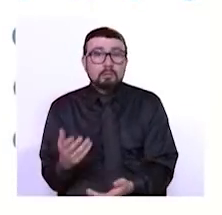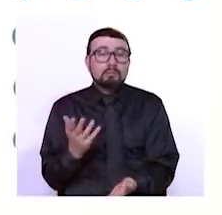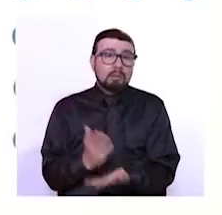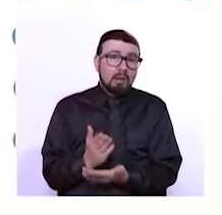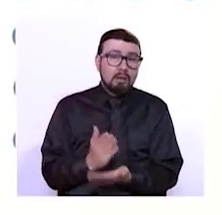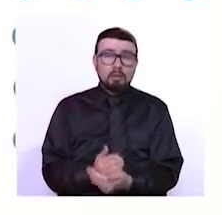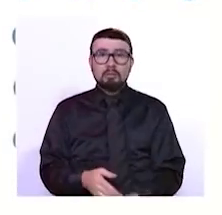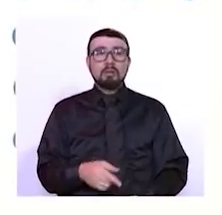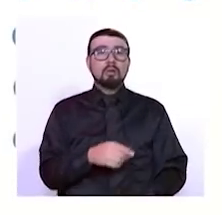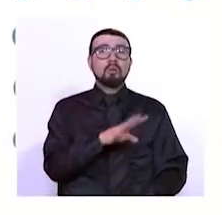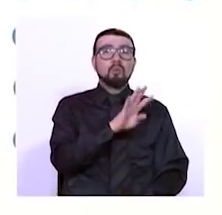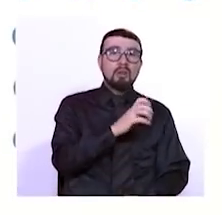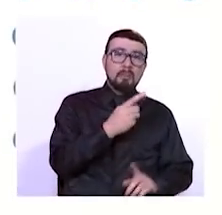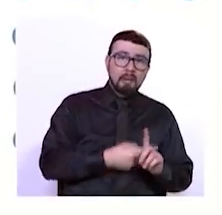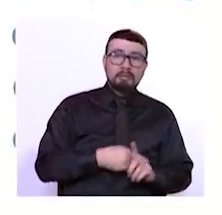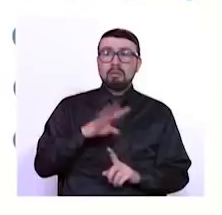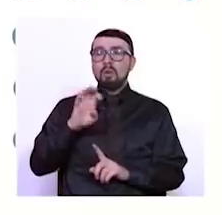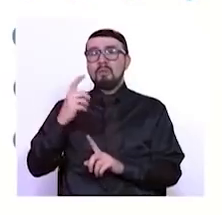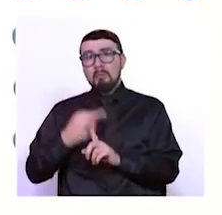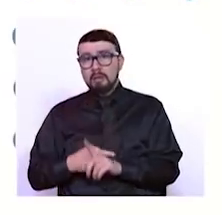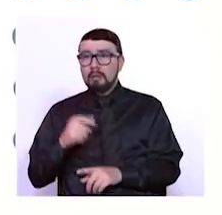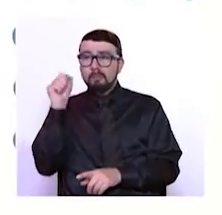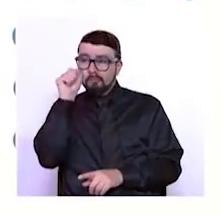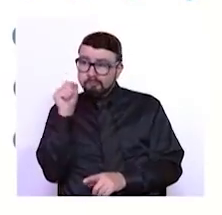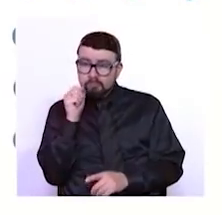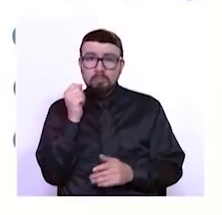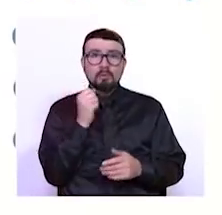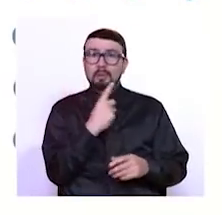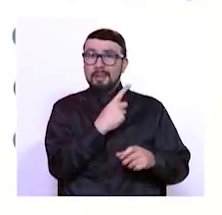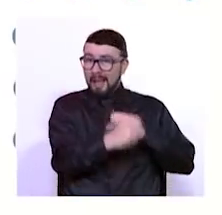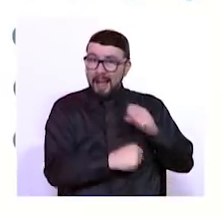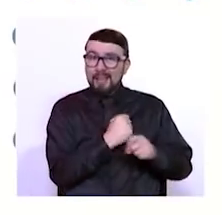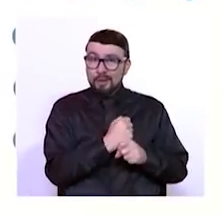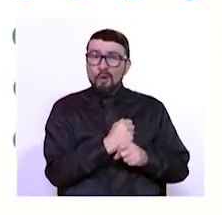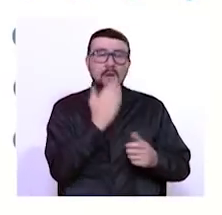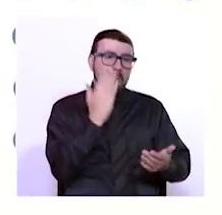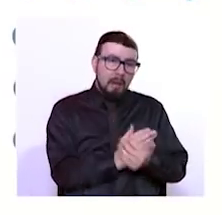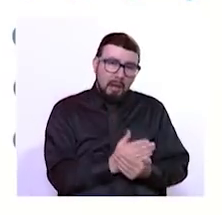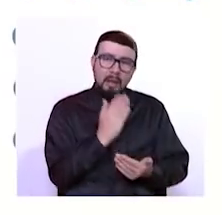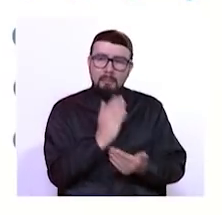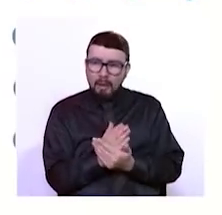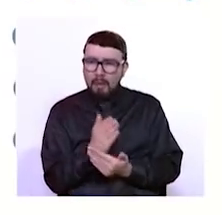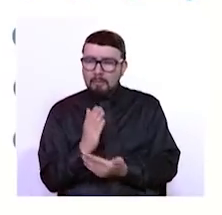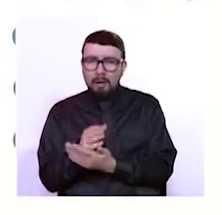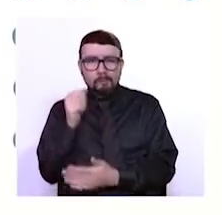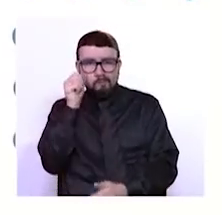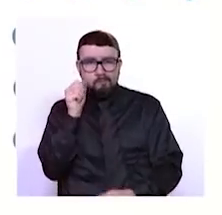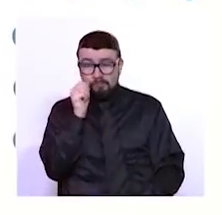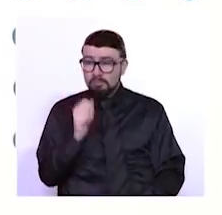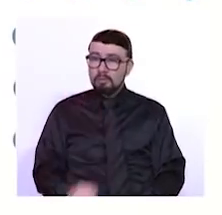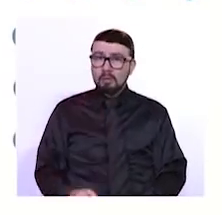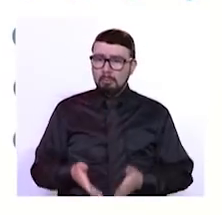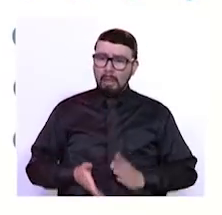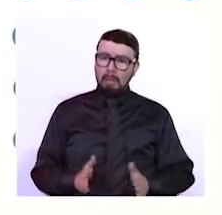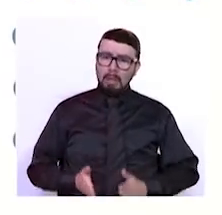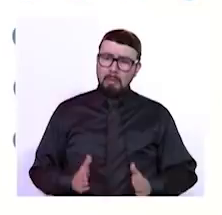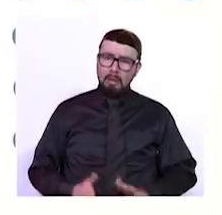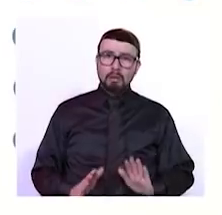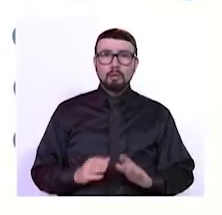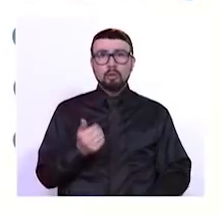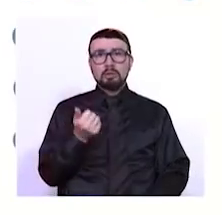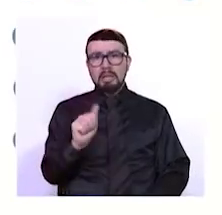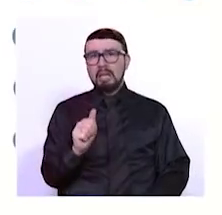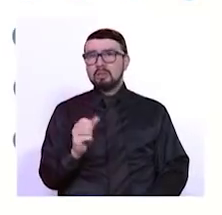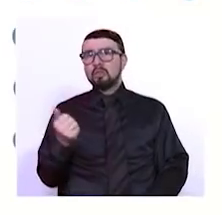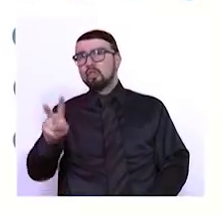8 o 10 meses estaban embarazadas. Cada año estaban embarazadas. 10, 12, 13 embarazos.